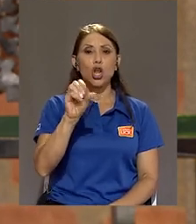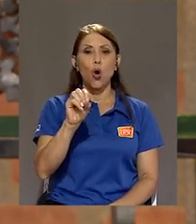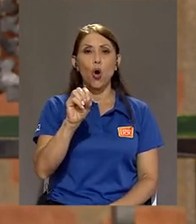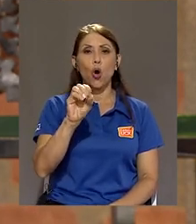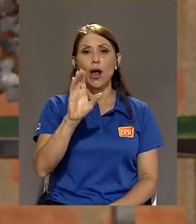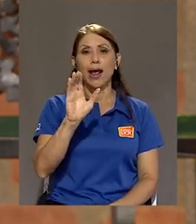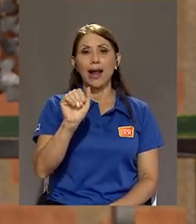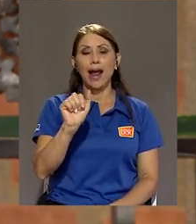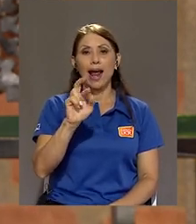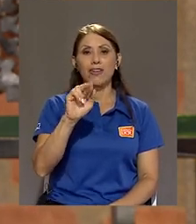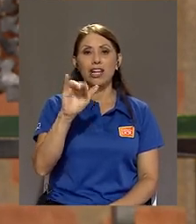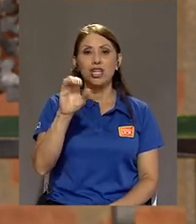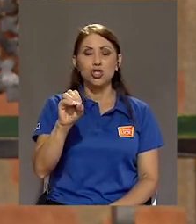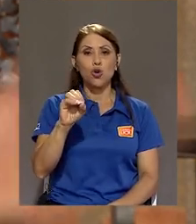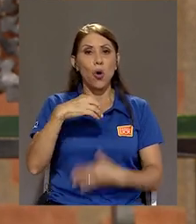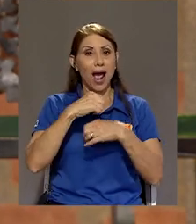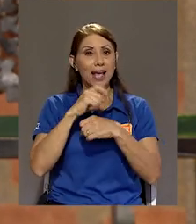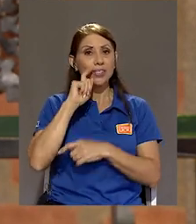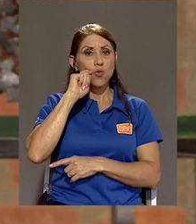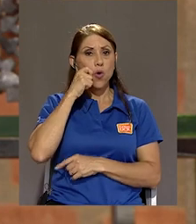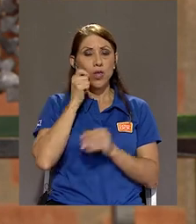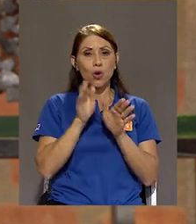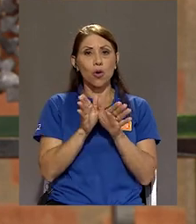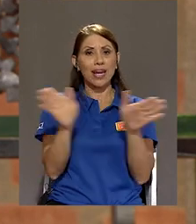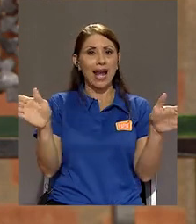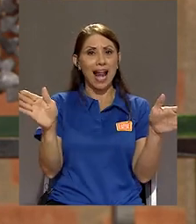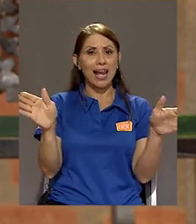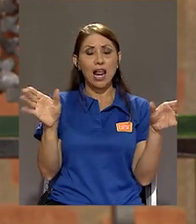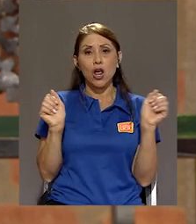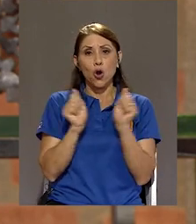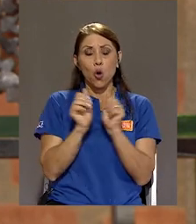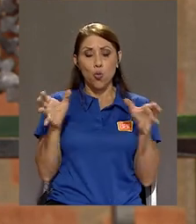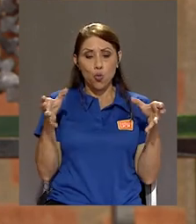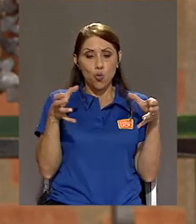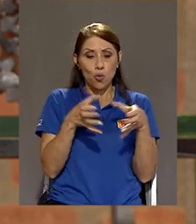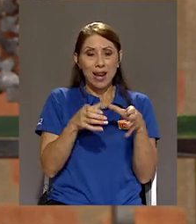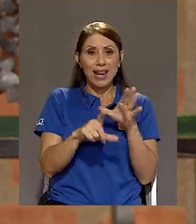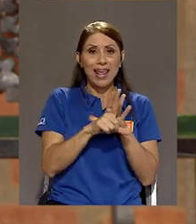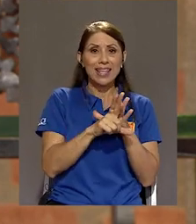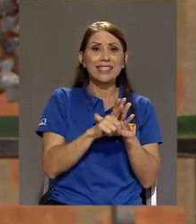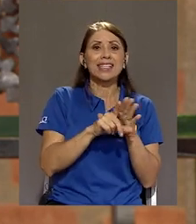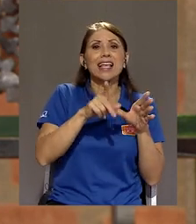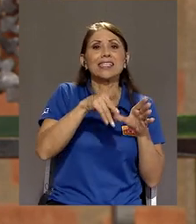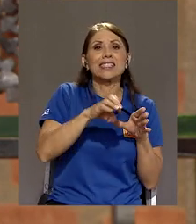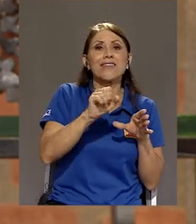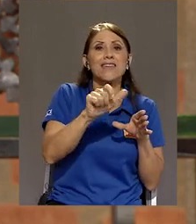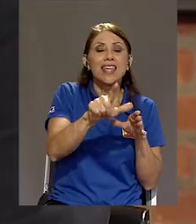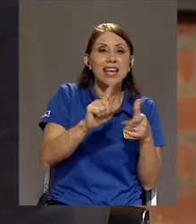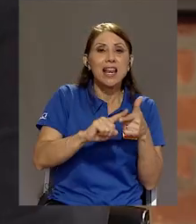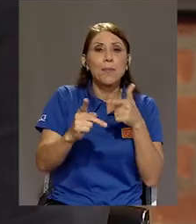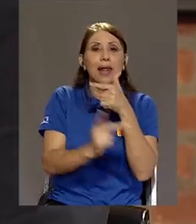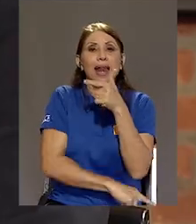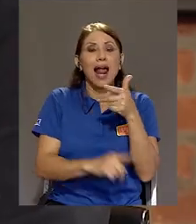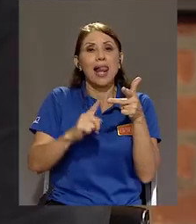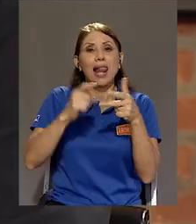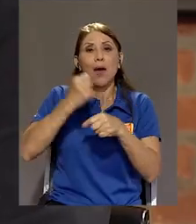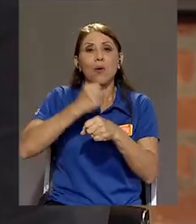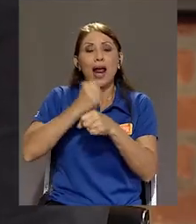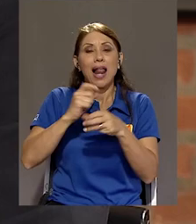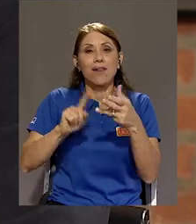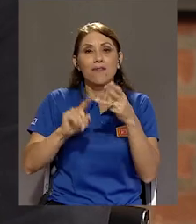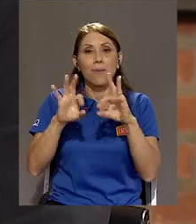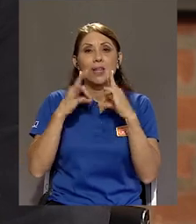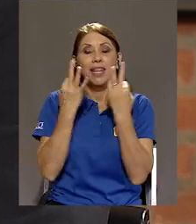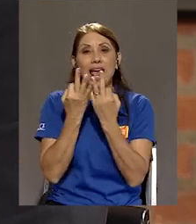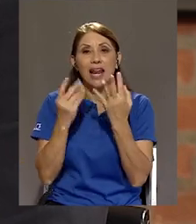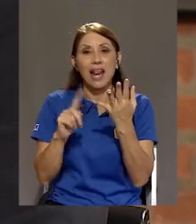código general en un solo cuerpo de leyes, civil, penal, laboral, familiar, administrativo,